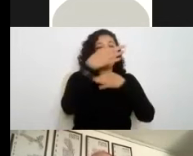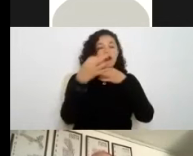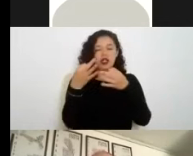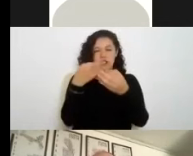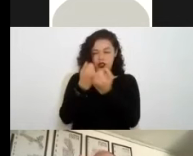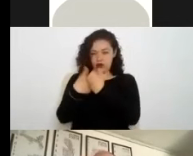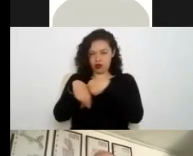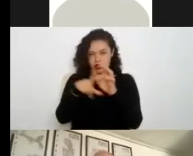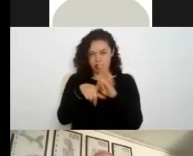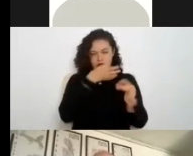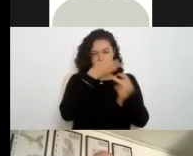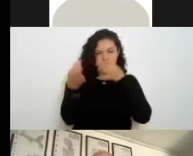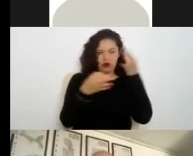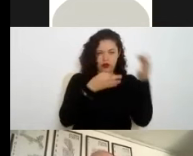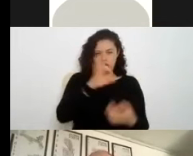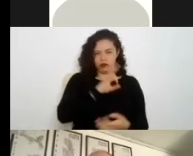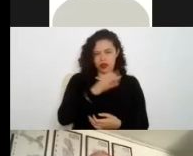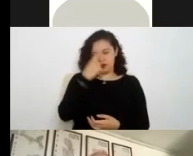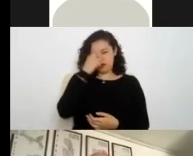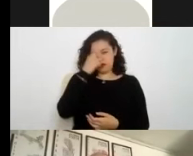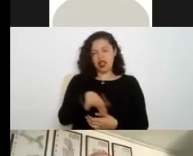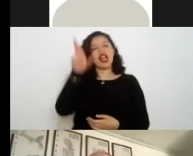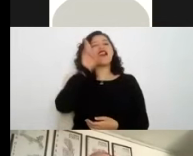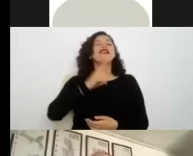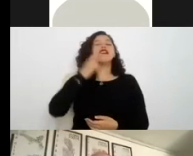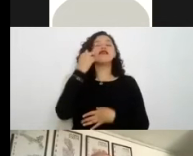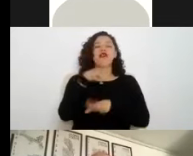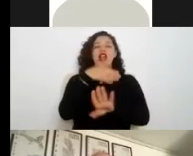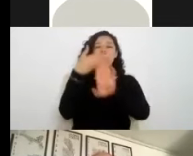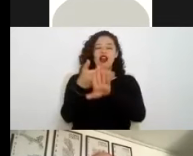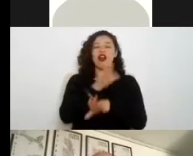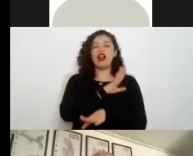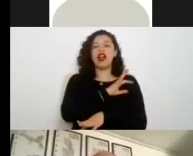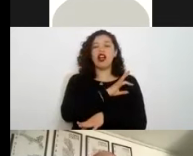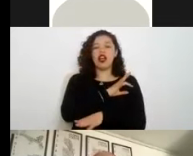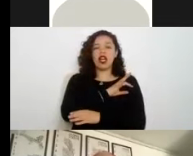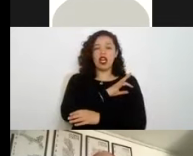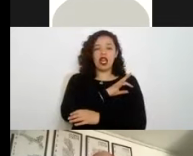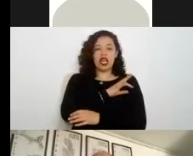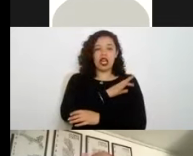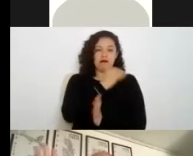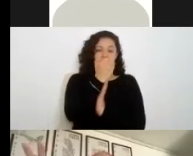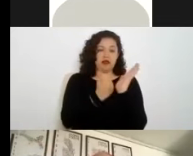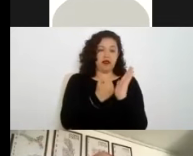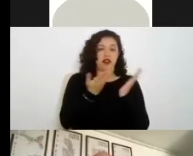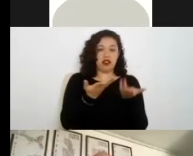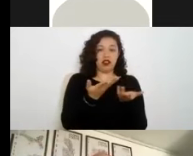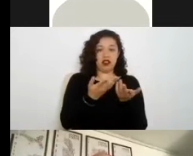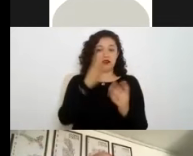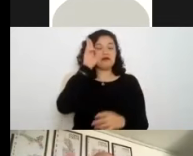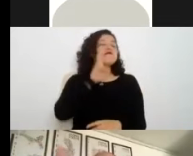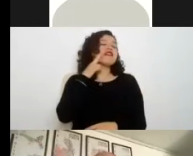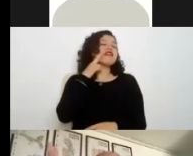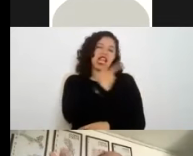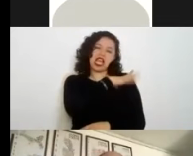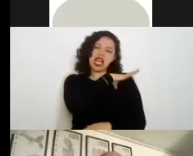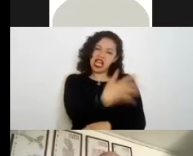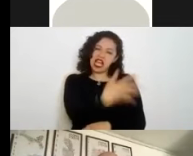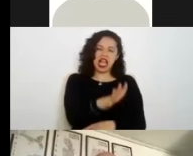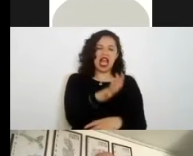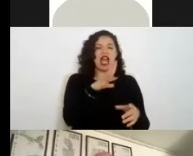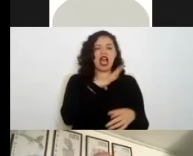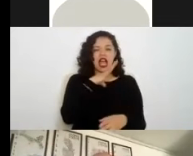La campaña puede ser una campaña contra el racismo. Simplemente se habla de el racismo en general, se habla de todo lo